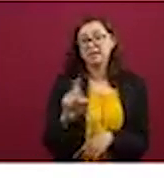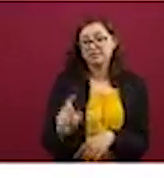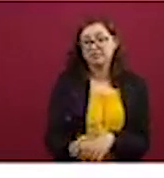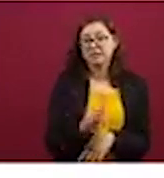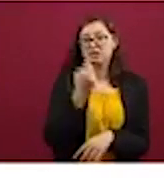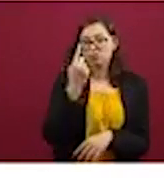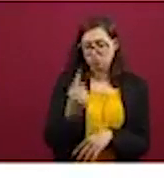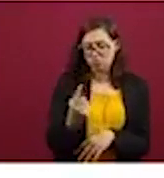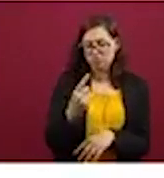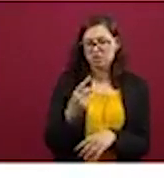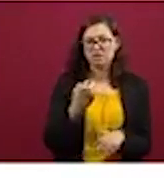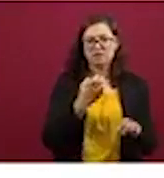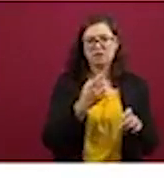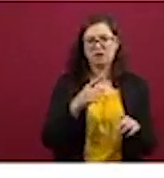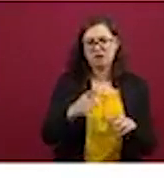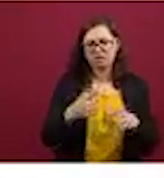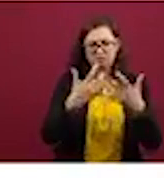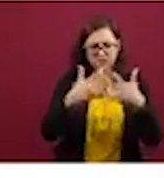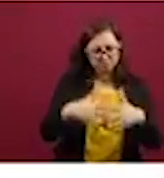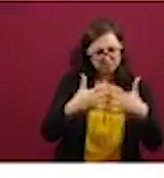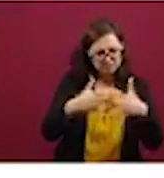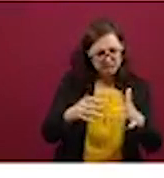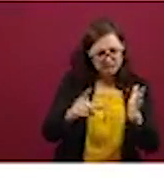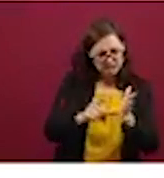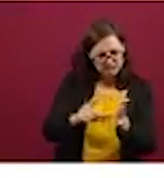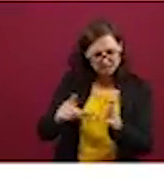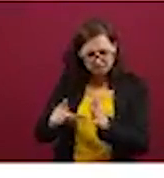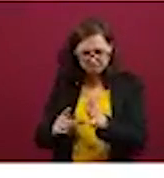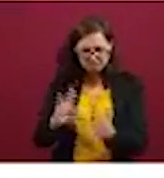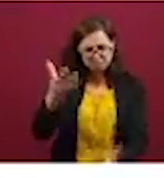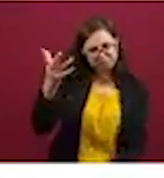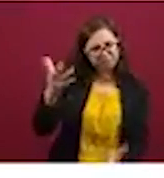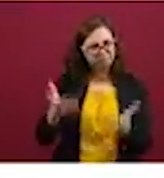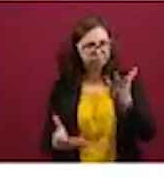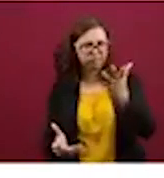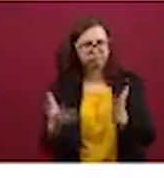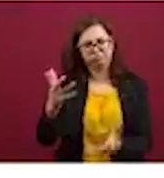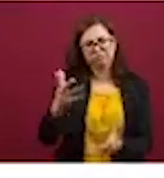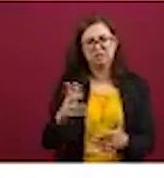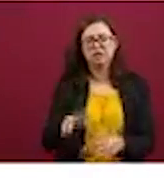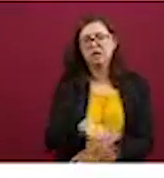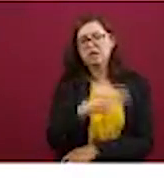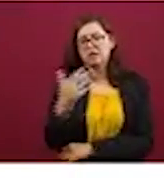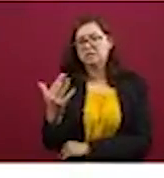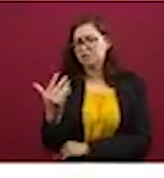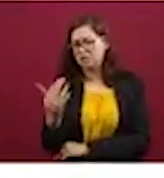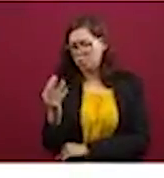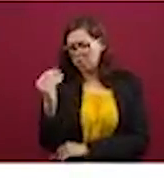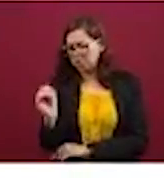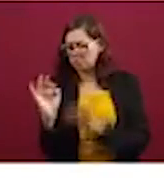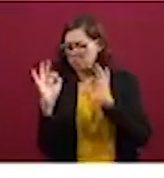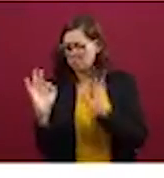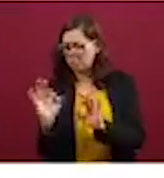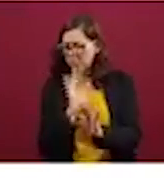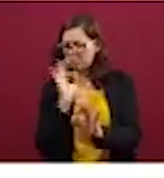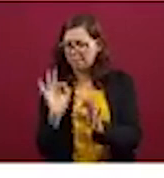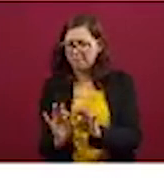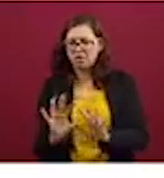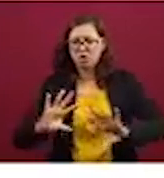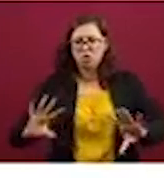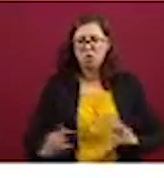diferencias en los litros del litro y 59 no tuvieron problemas en total mil